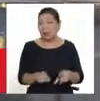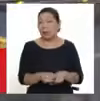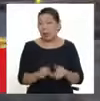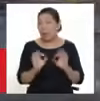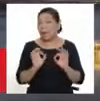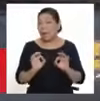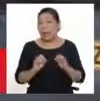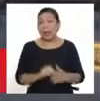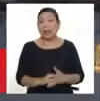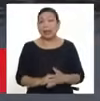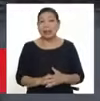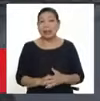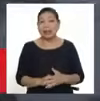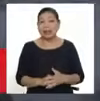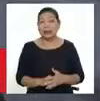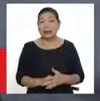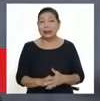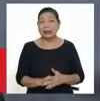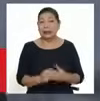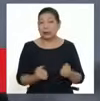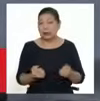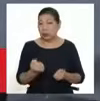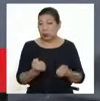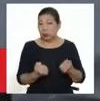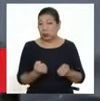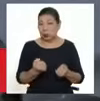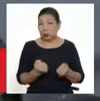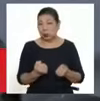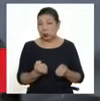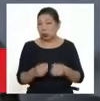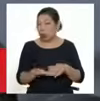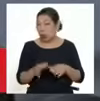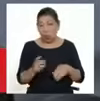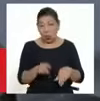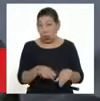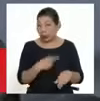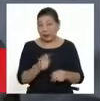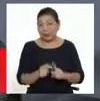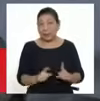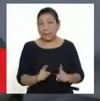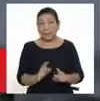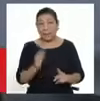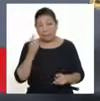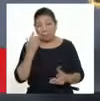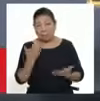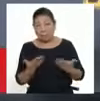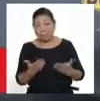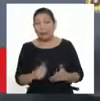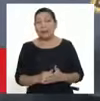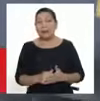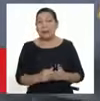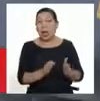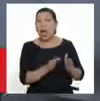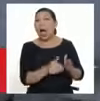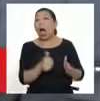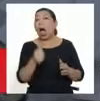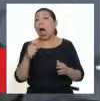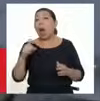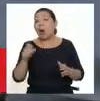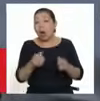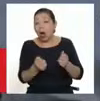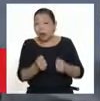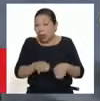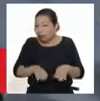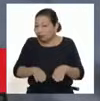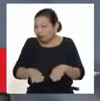peligroso. Porque por donde están transitando no es la ruta habitual, me parece que es auxiliar, ¿no? Auxiliar,